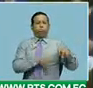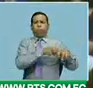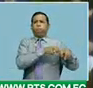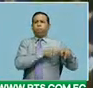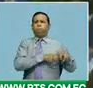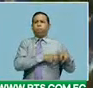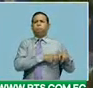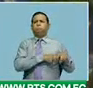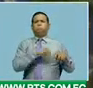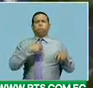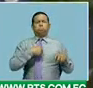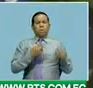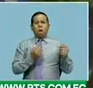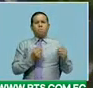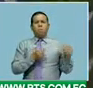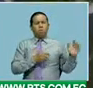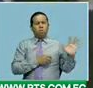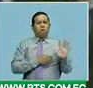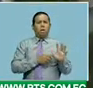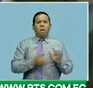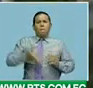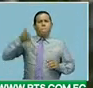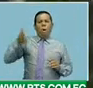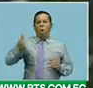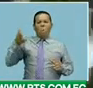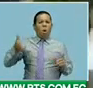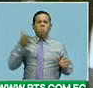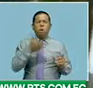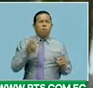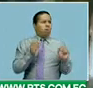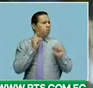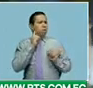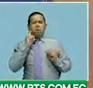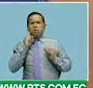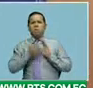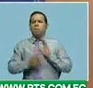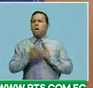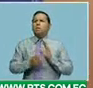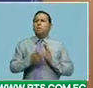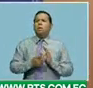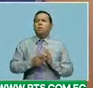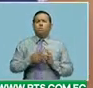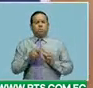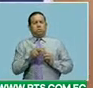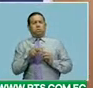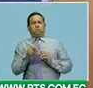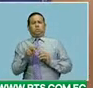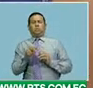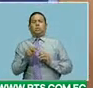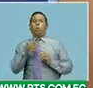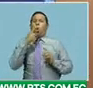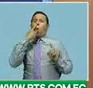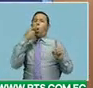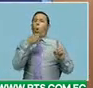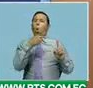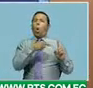dispararon. Nosotros pensamos que había explosionado algún neumático o un tubo de escape, pero cuando nos dimos cuenta era el hombre que estaba con el arma y disparó, y